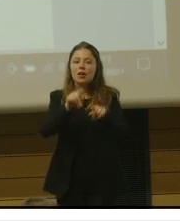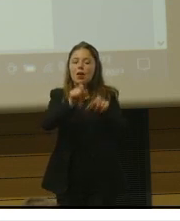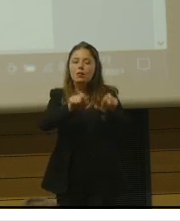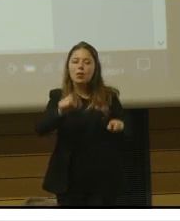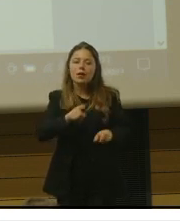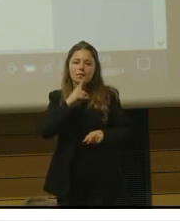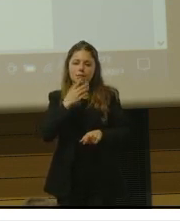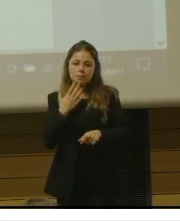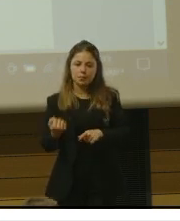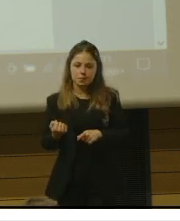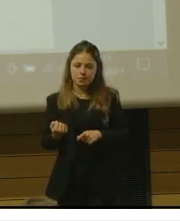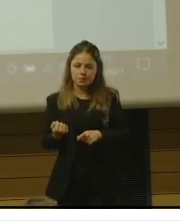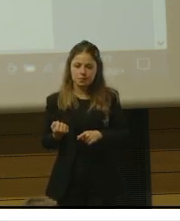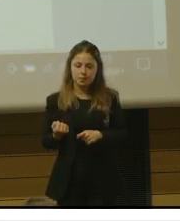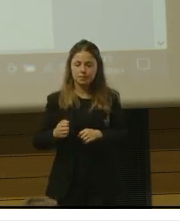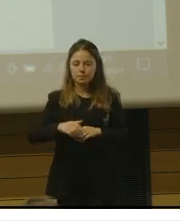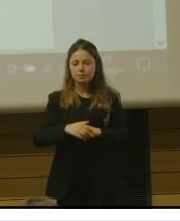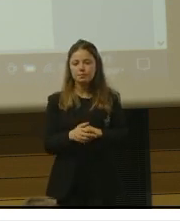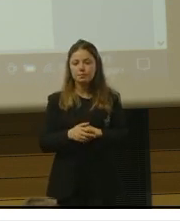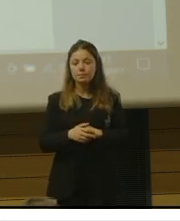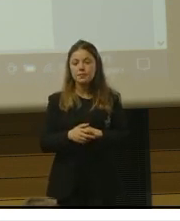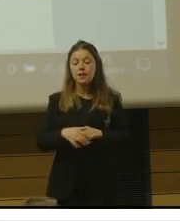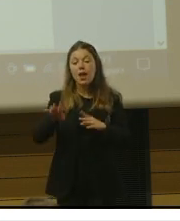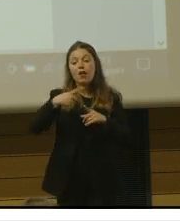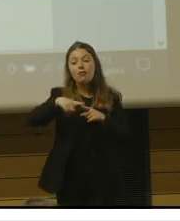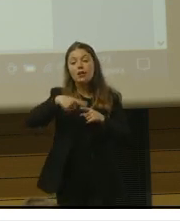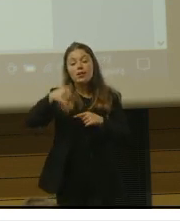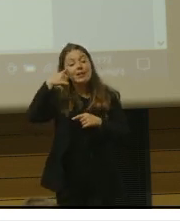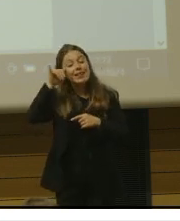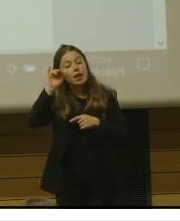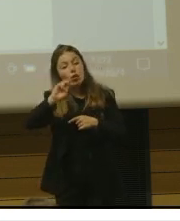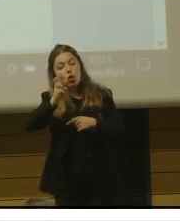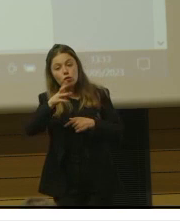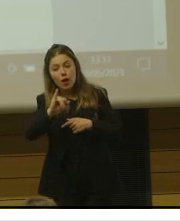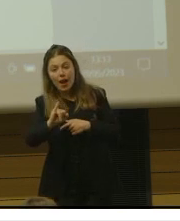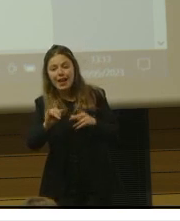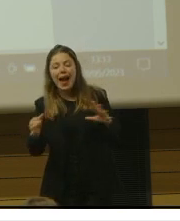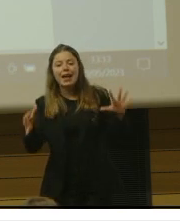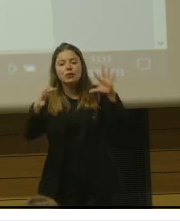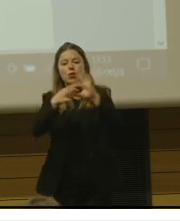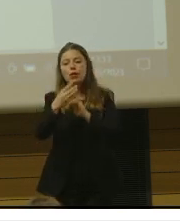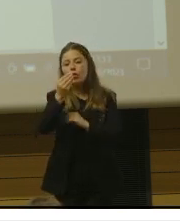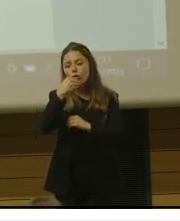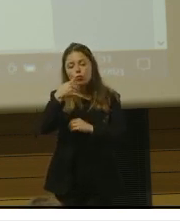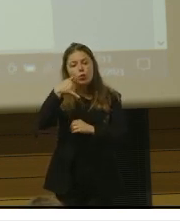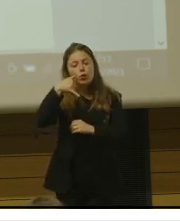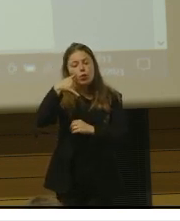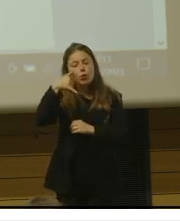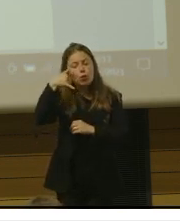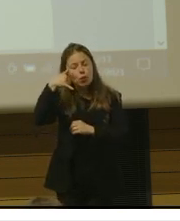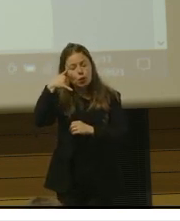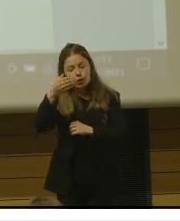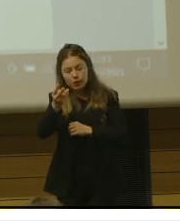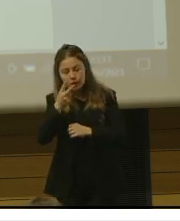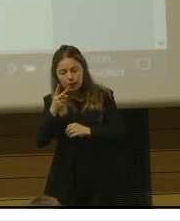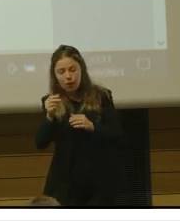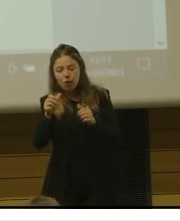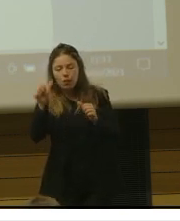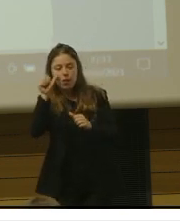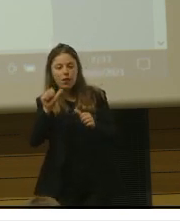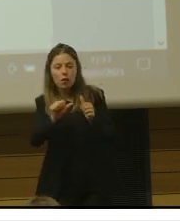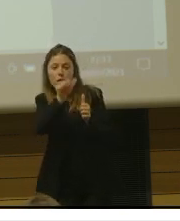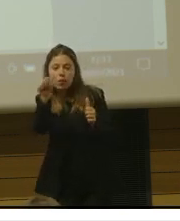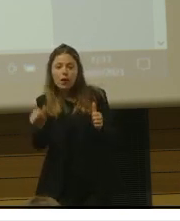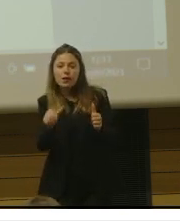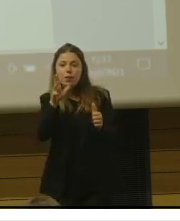¿no? Hay una serie de factores de riesgo que están asociados al consumo de tabaco durante el embarazo, porque es verdad que son poblaciones como